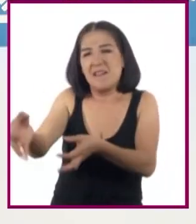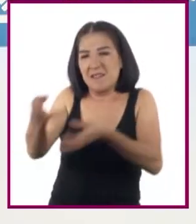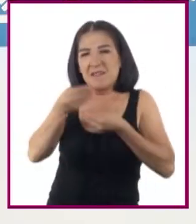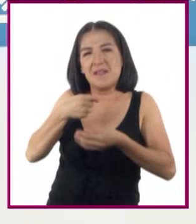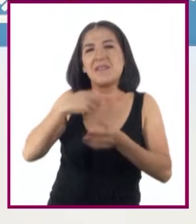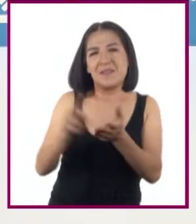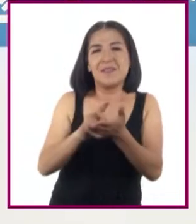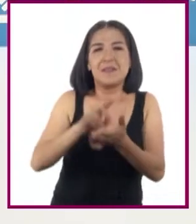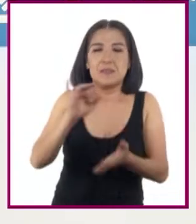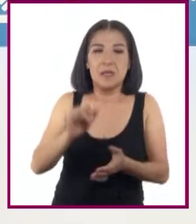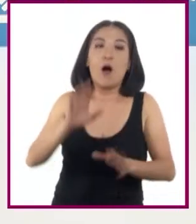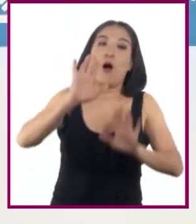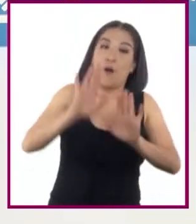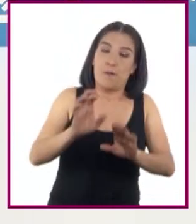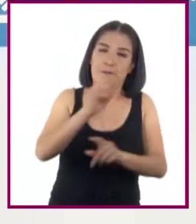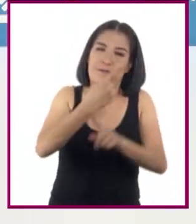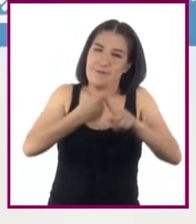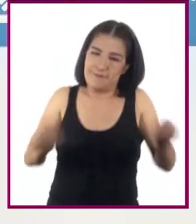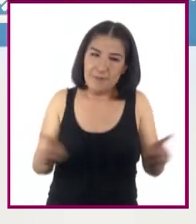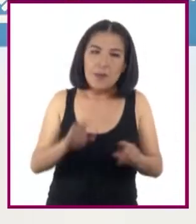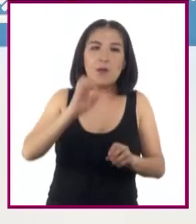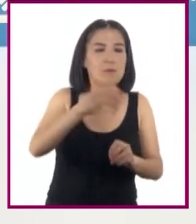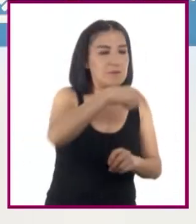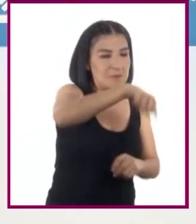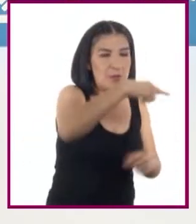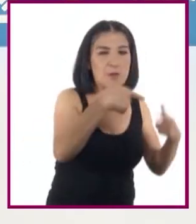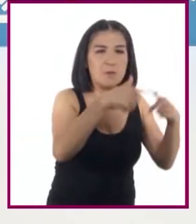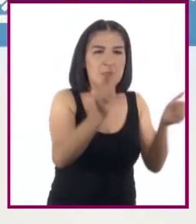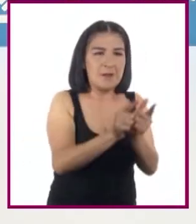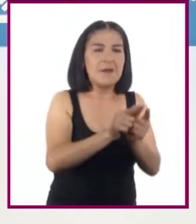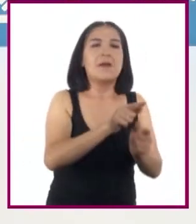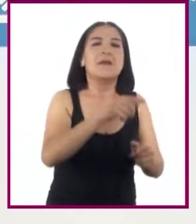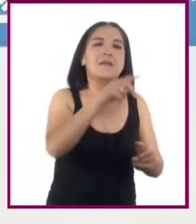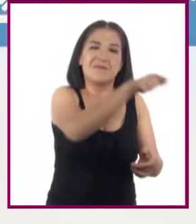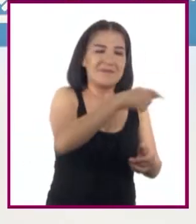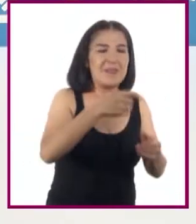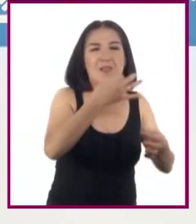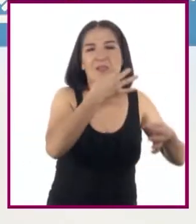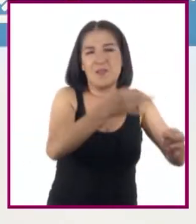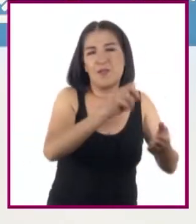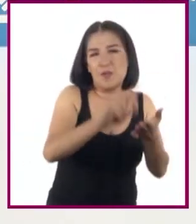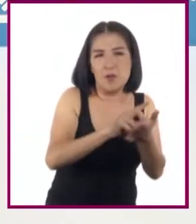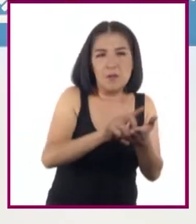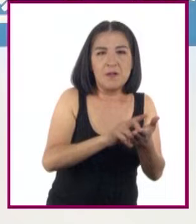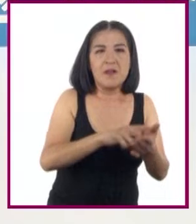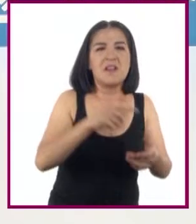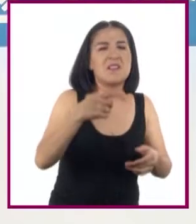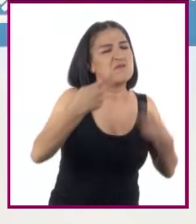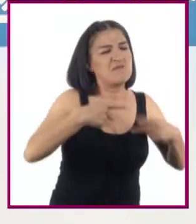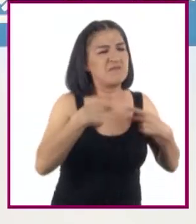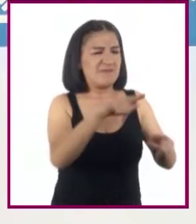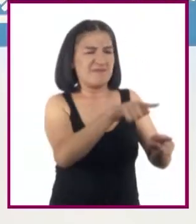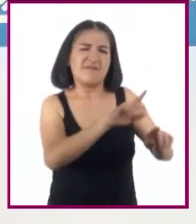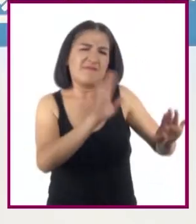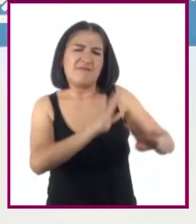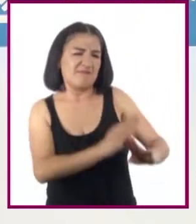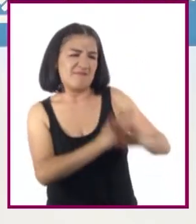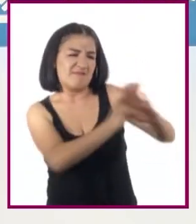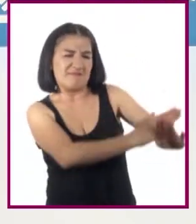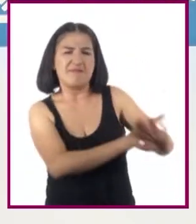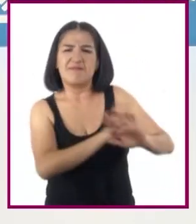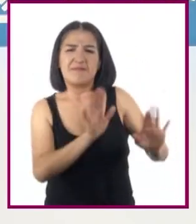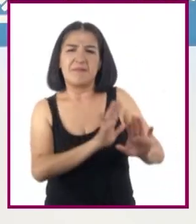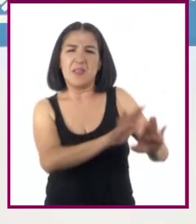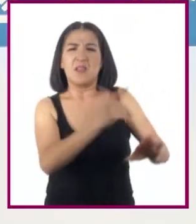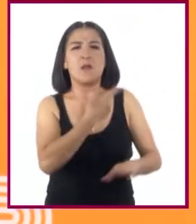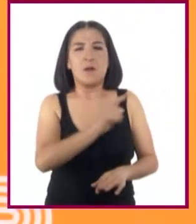social. Por el contrario, si en el grupo social el consumo es valorado y la persona tiene una opinión contraria, difícilmente